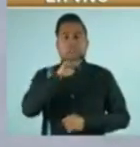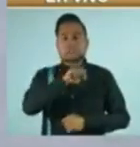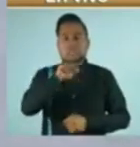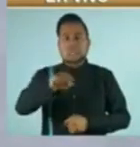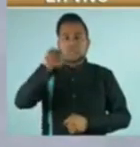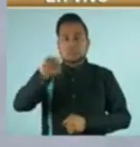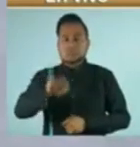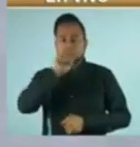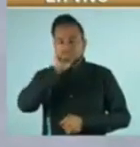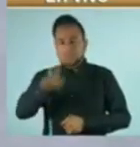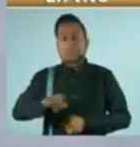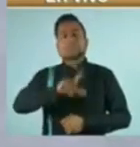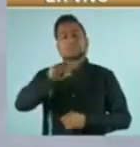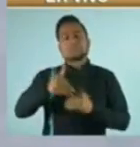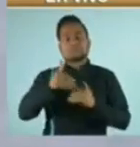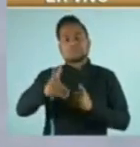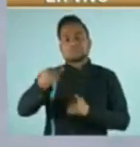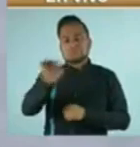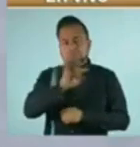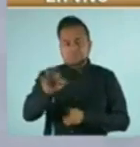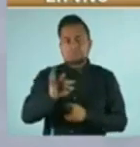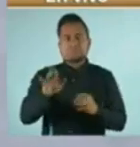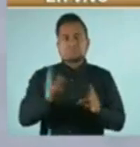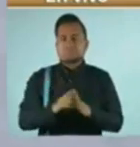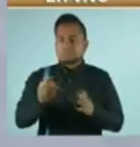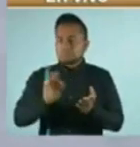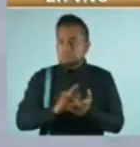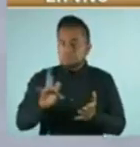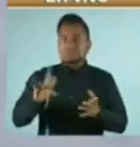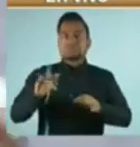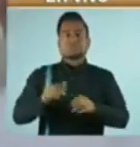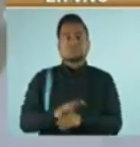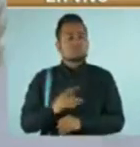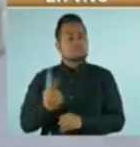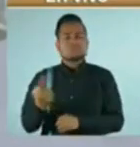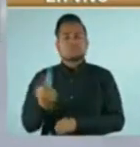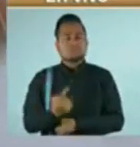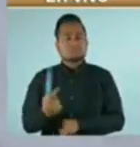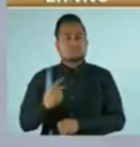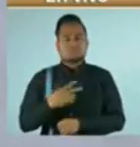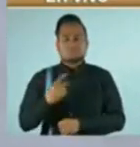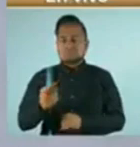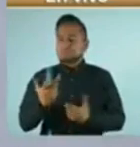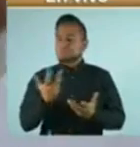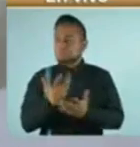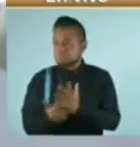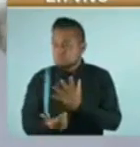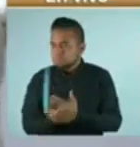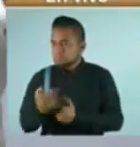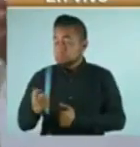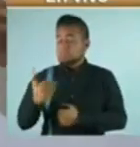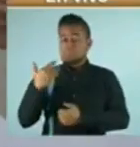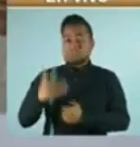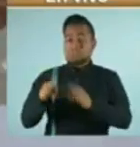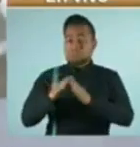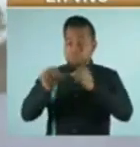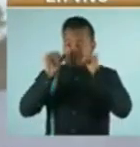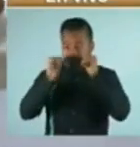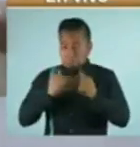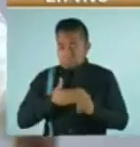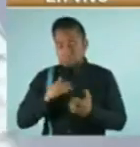en su momento va a estar, pues está agradecida, ¿no?, con este acto de tomarnos en